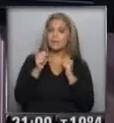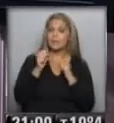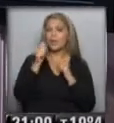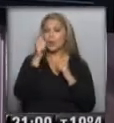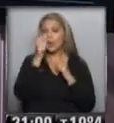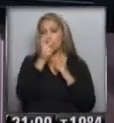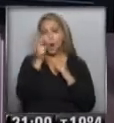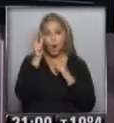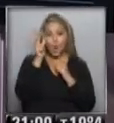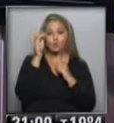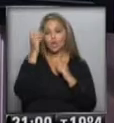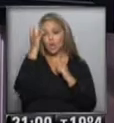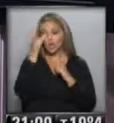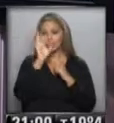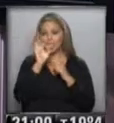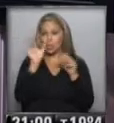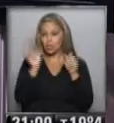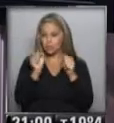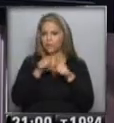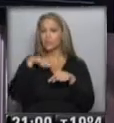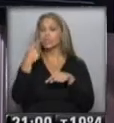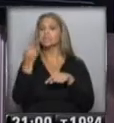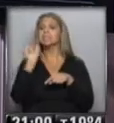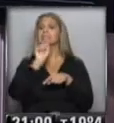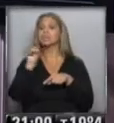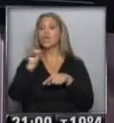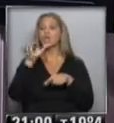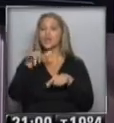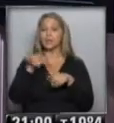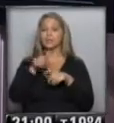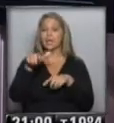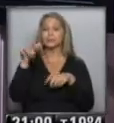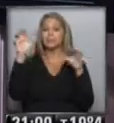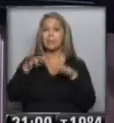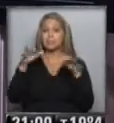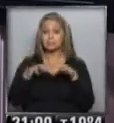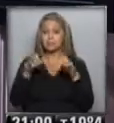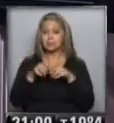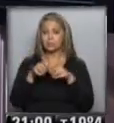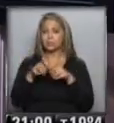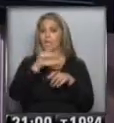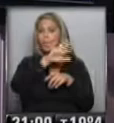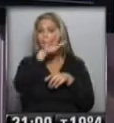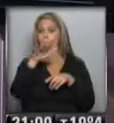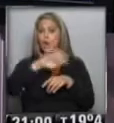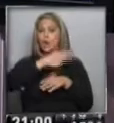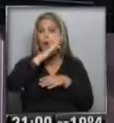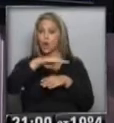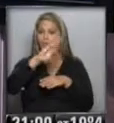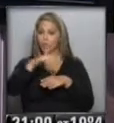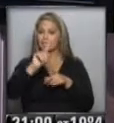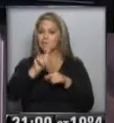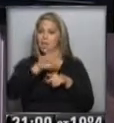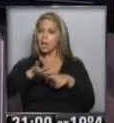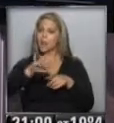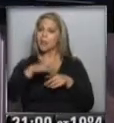los 8 a 12 grados. Y el mal tiempo se va a concentrar en el norte patagónico, allí con precipitaciones a lo largo de la región cordillerana, también en la